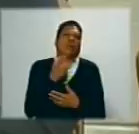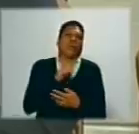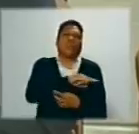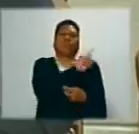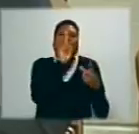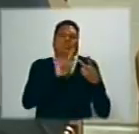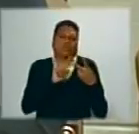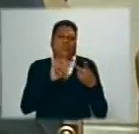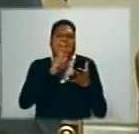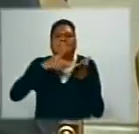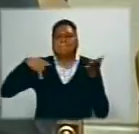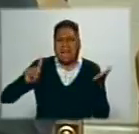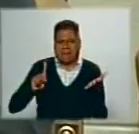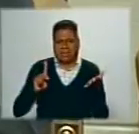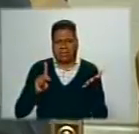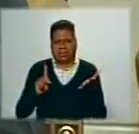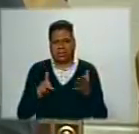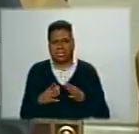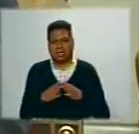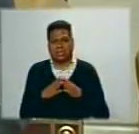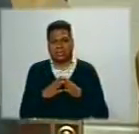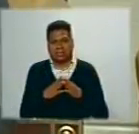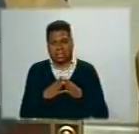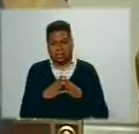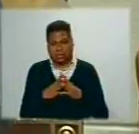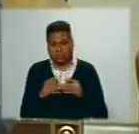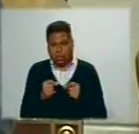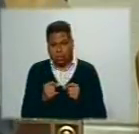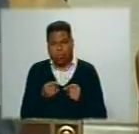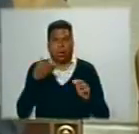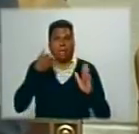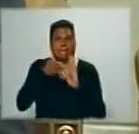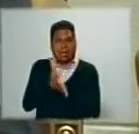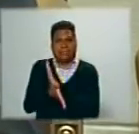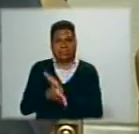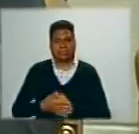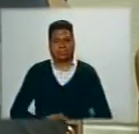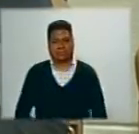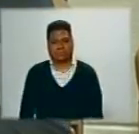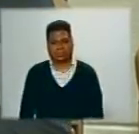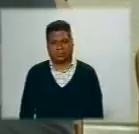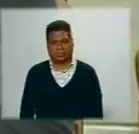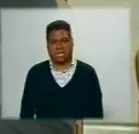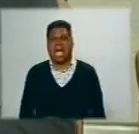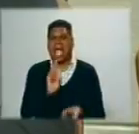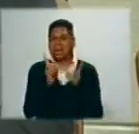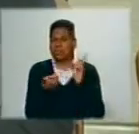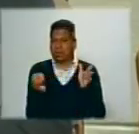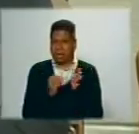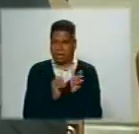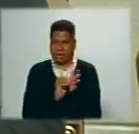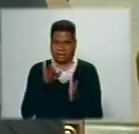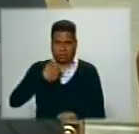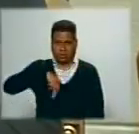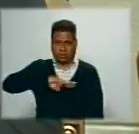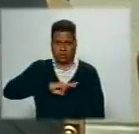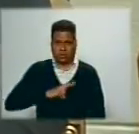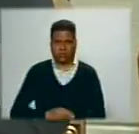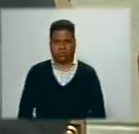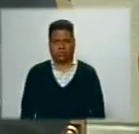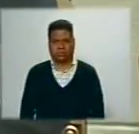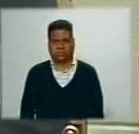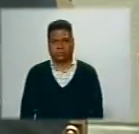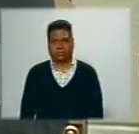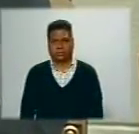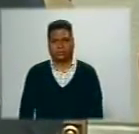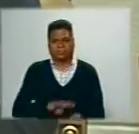una consecuencia de toda una conspiración. Y a veces, a nosotros,